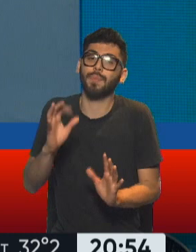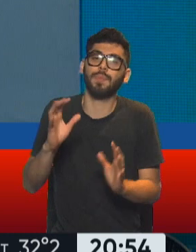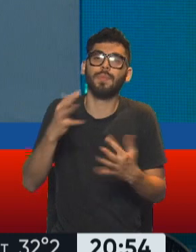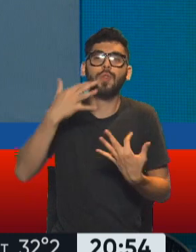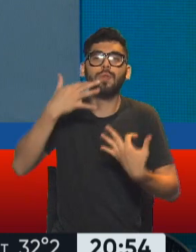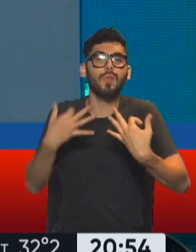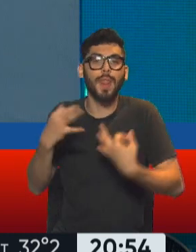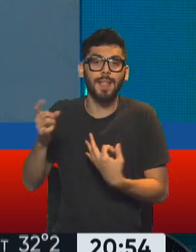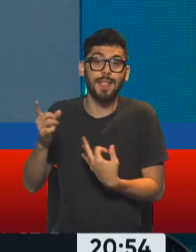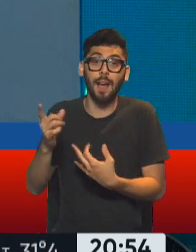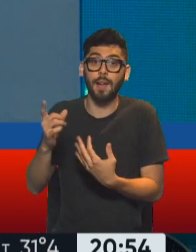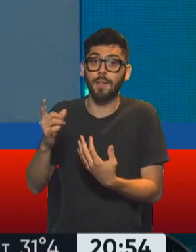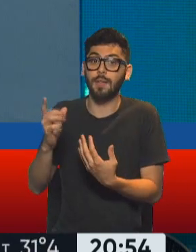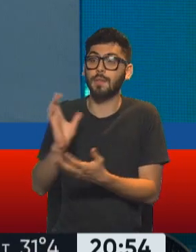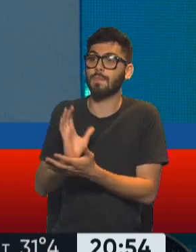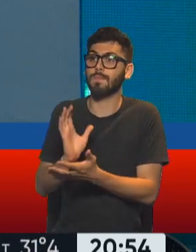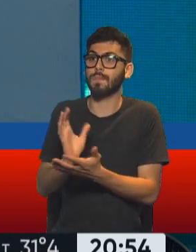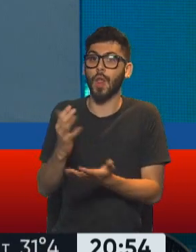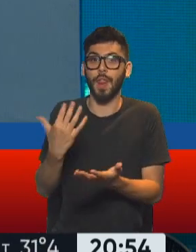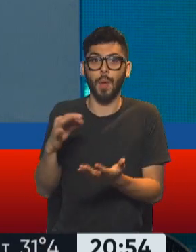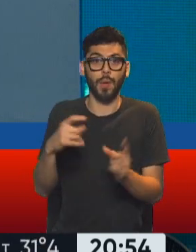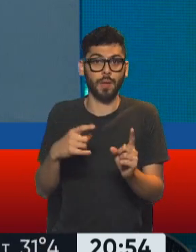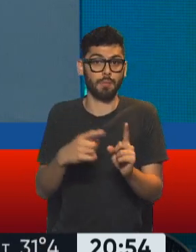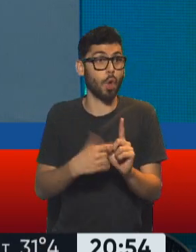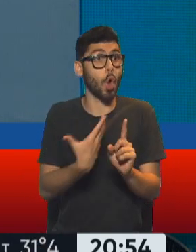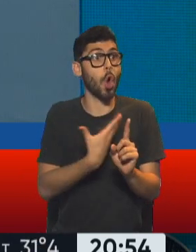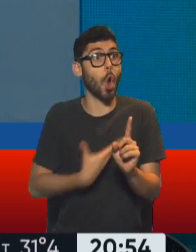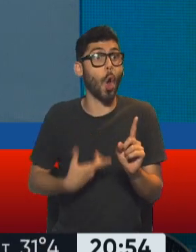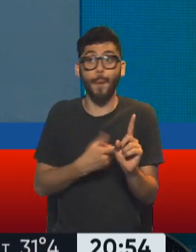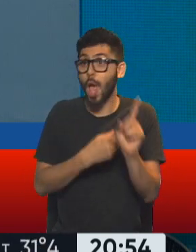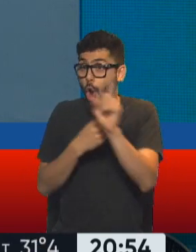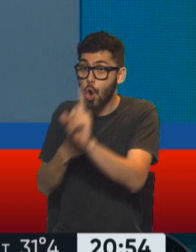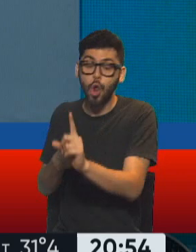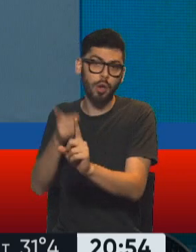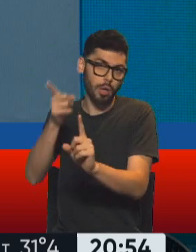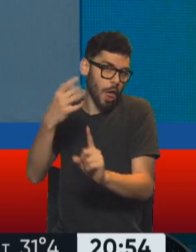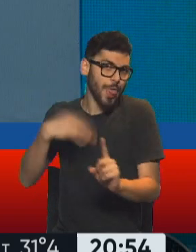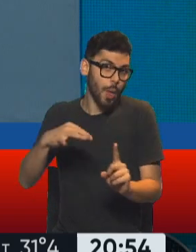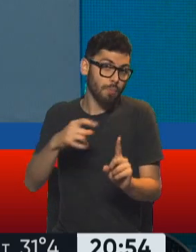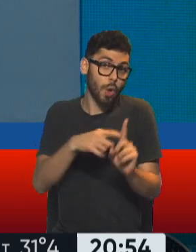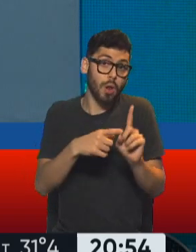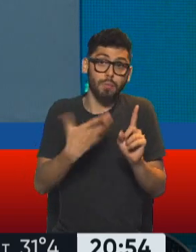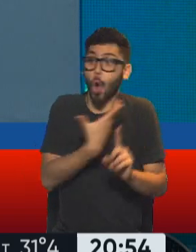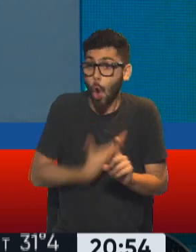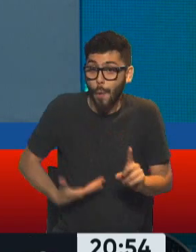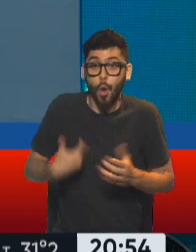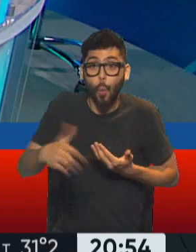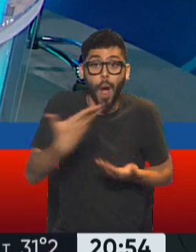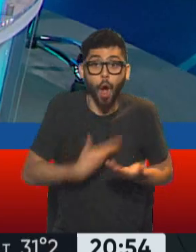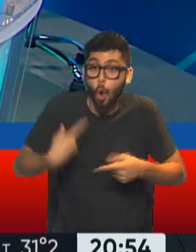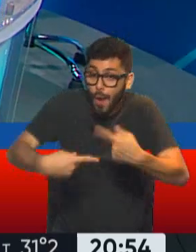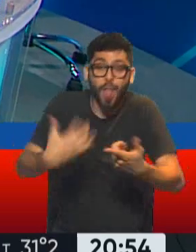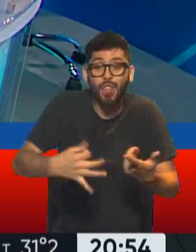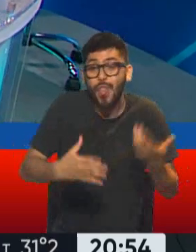es lo mínimo que podemos exigirle a quienes nos gobiernan nos han gobernado y nos gobernarán así de